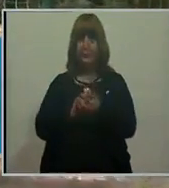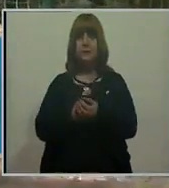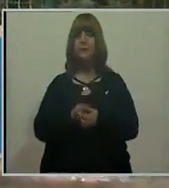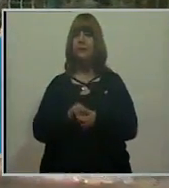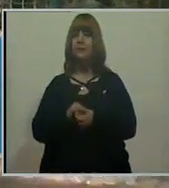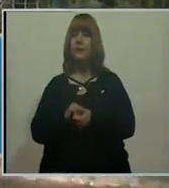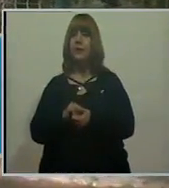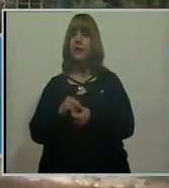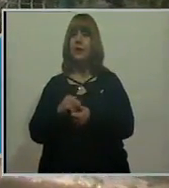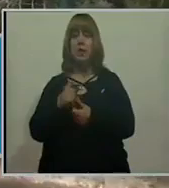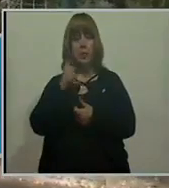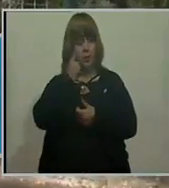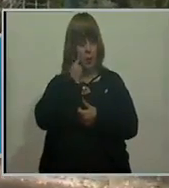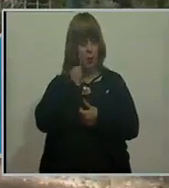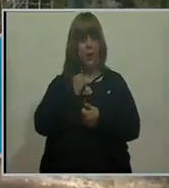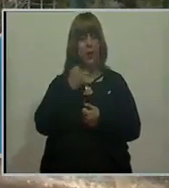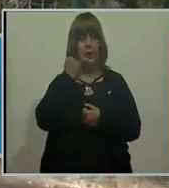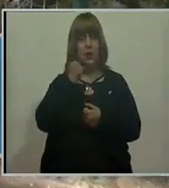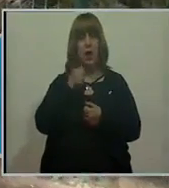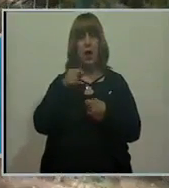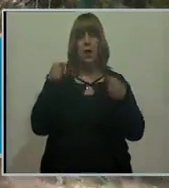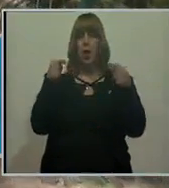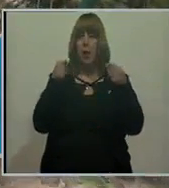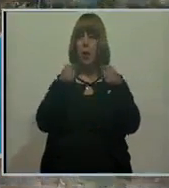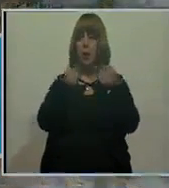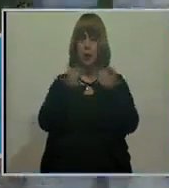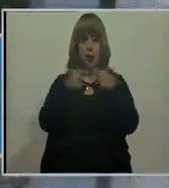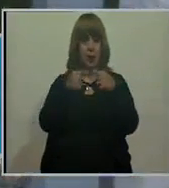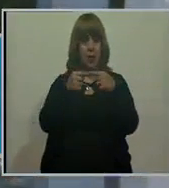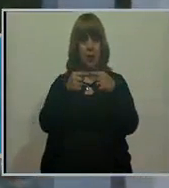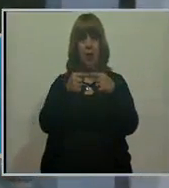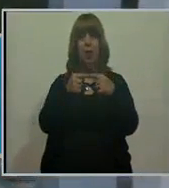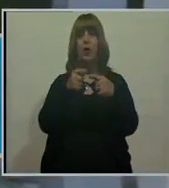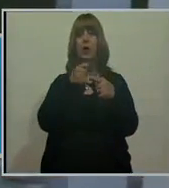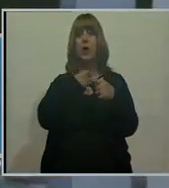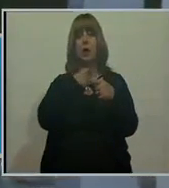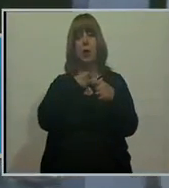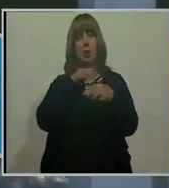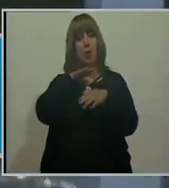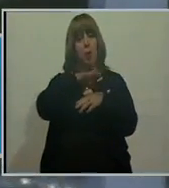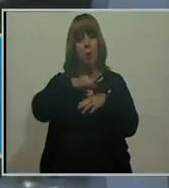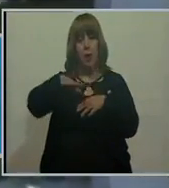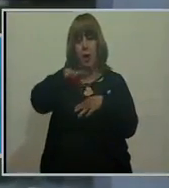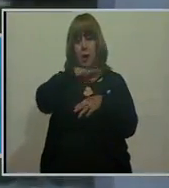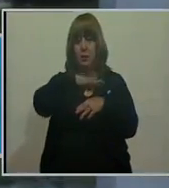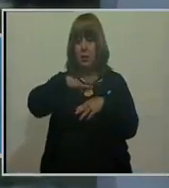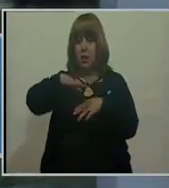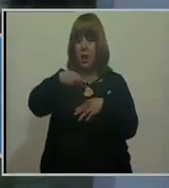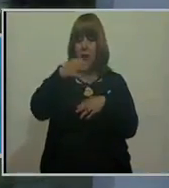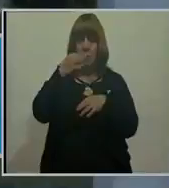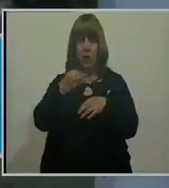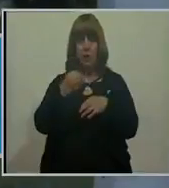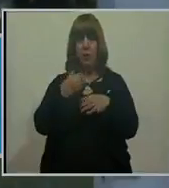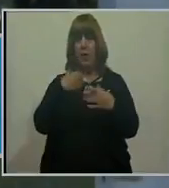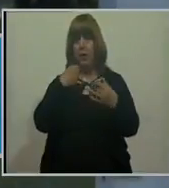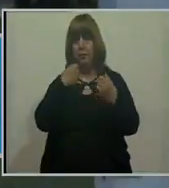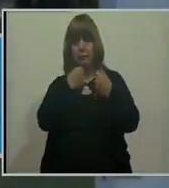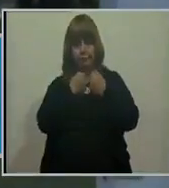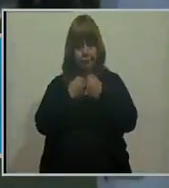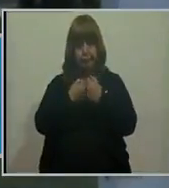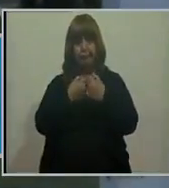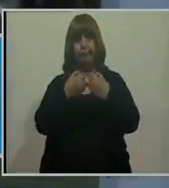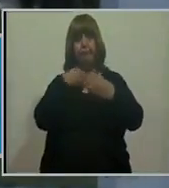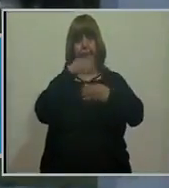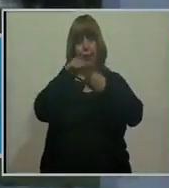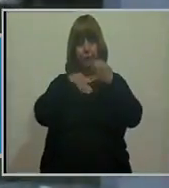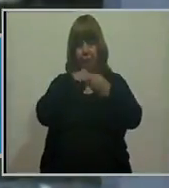En la ciudad de Mendoza tenemos como objetivo central preservar el espacio público como un ámbito de convivencia, de civismo,